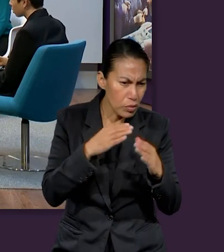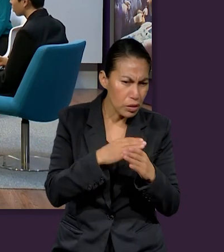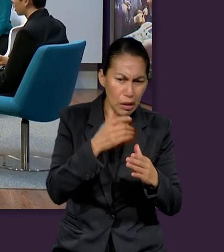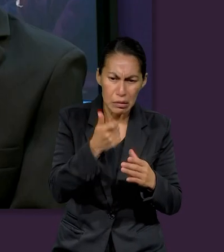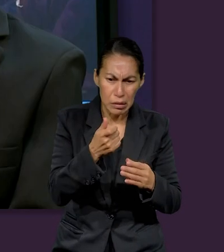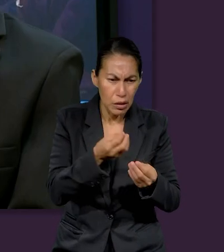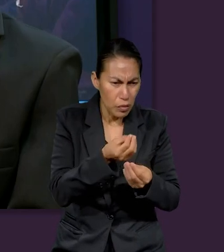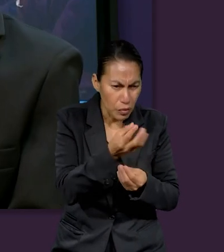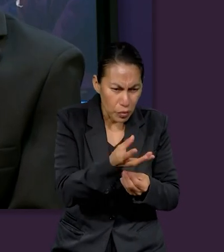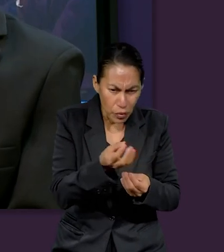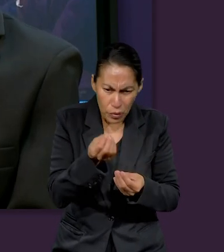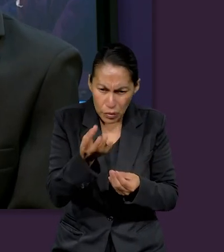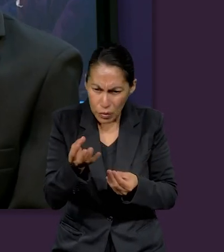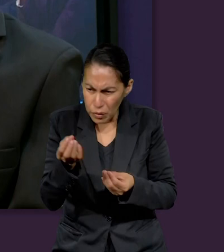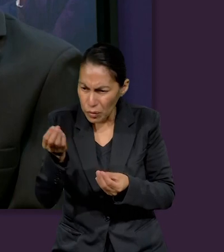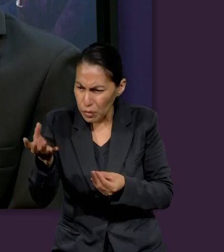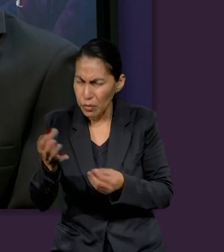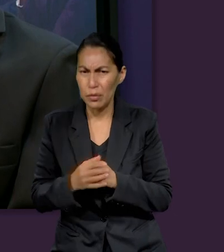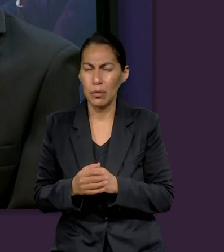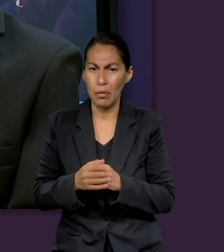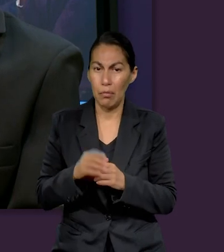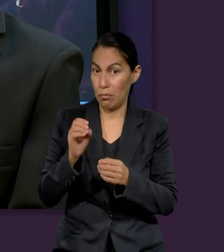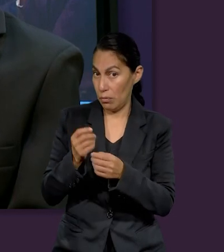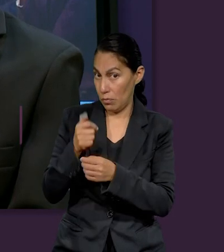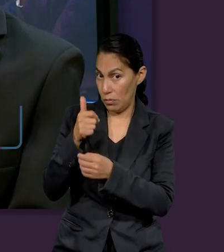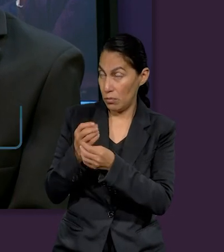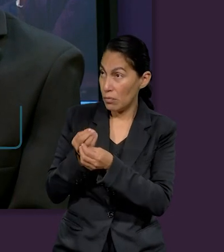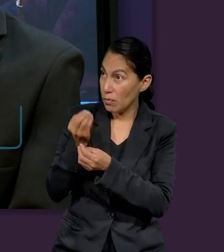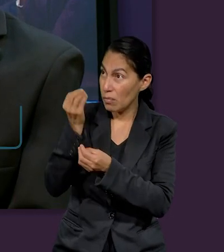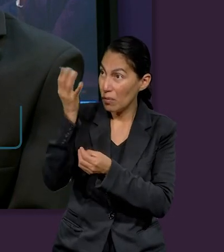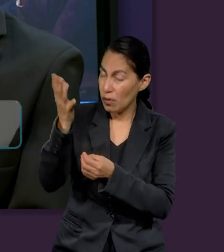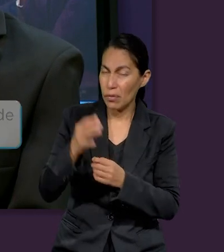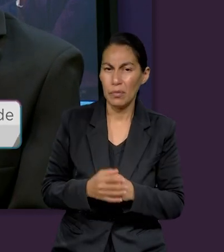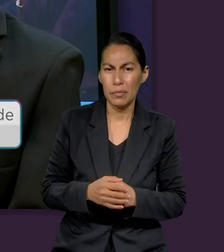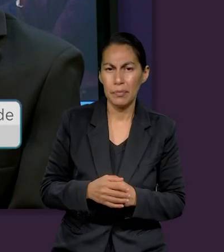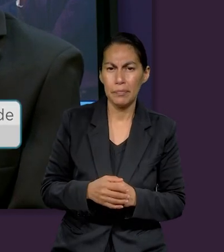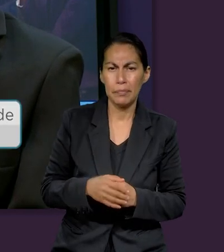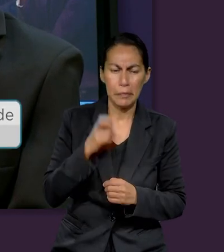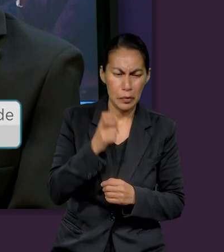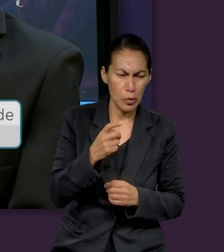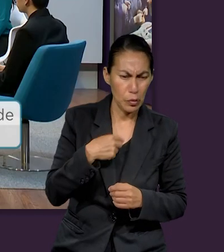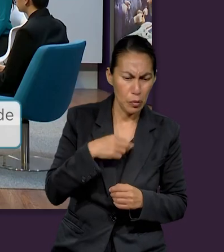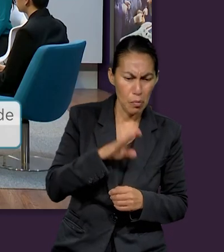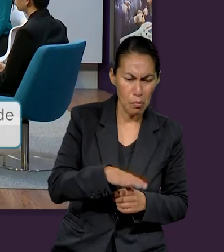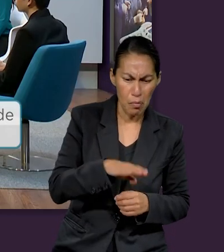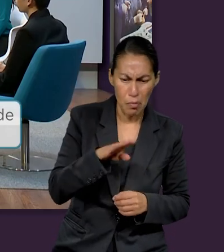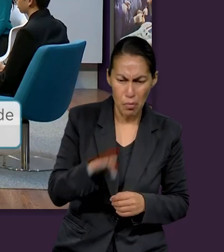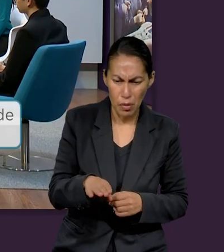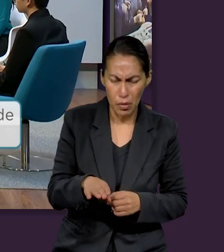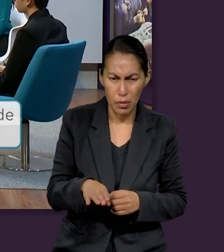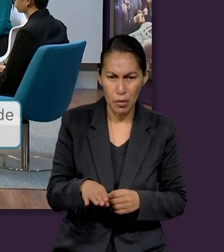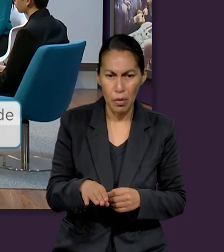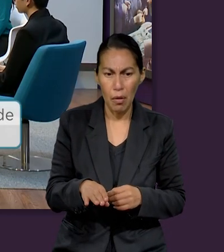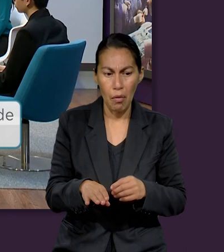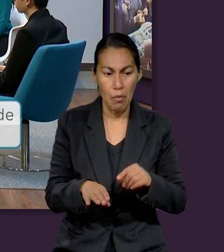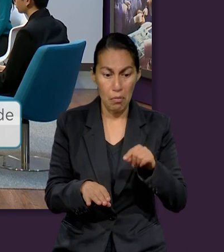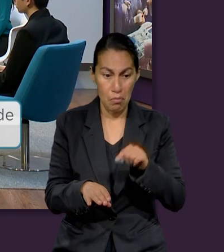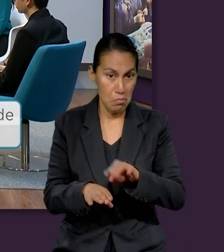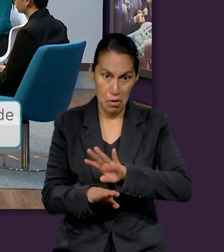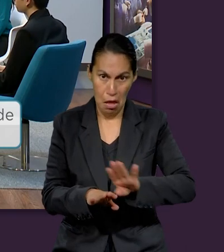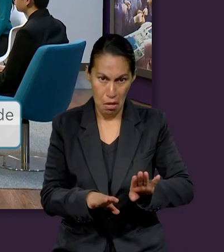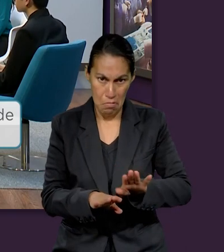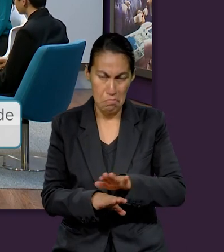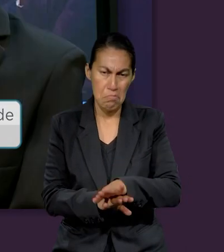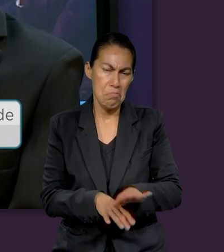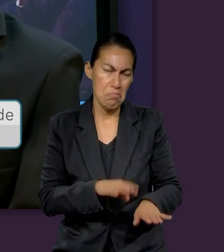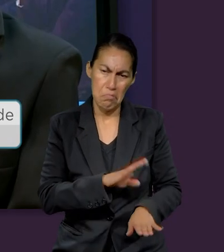a la familia adiós a la Caridad Cuando hacemos eso incluso después de la muerte Dios provee de alguna